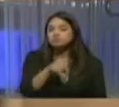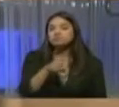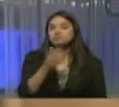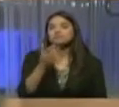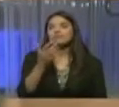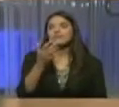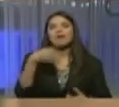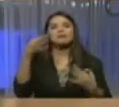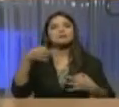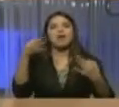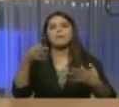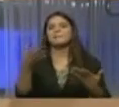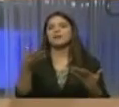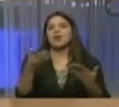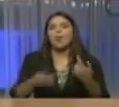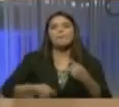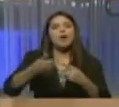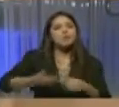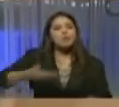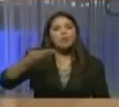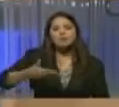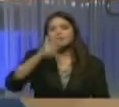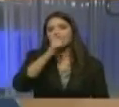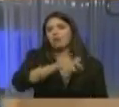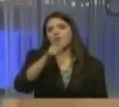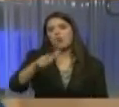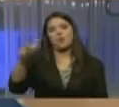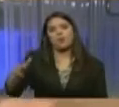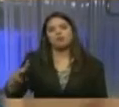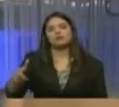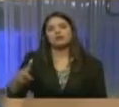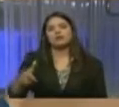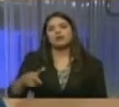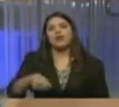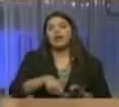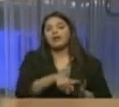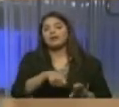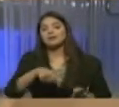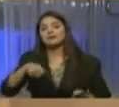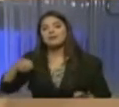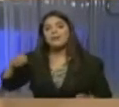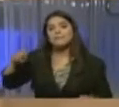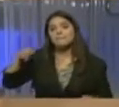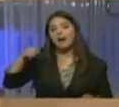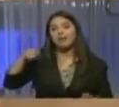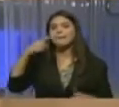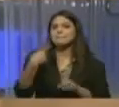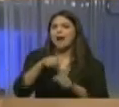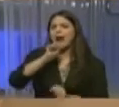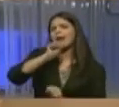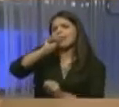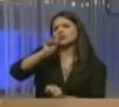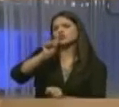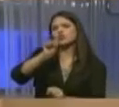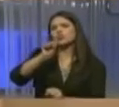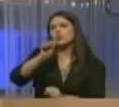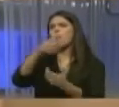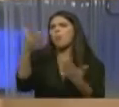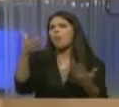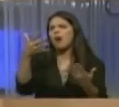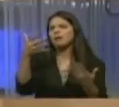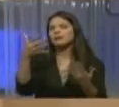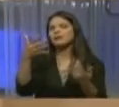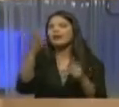obvian siempre lo esencial de los pueblos, y es que la espada y el escudo de un pueblo es su cultura, sus